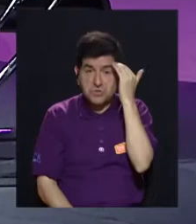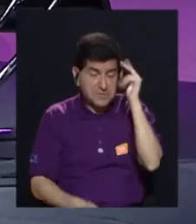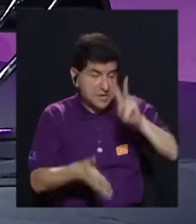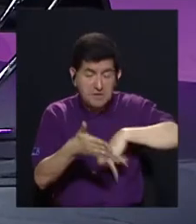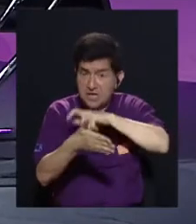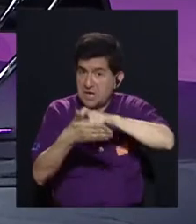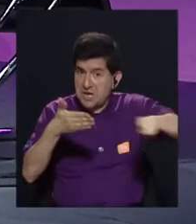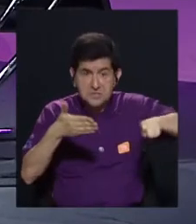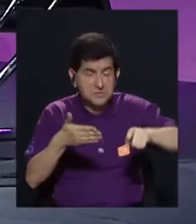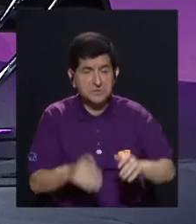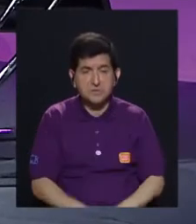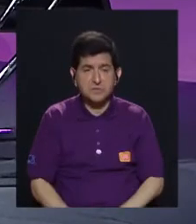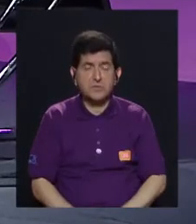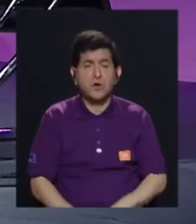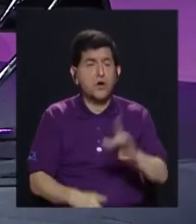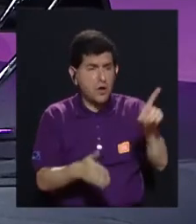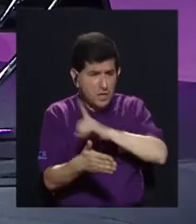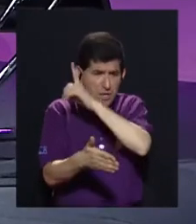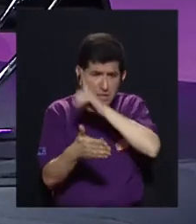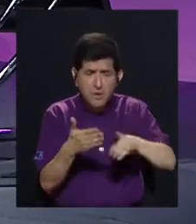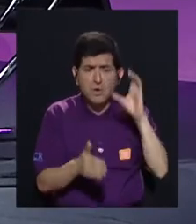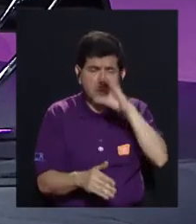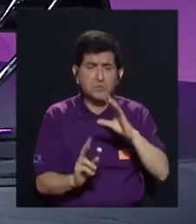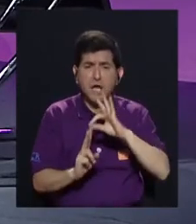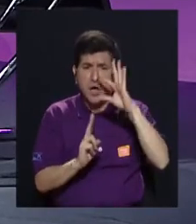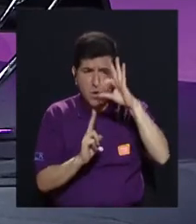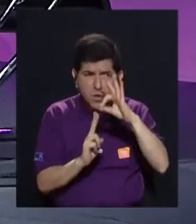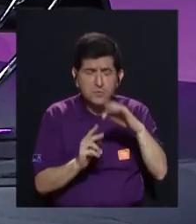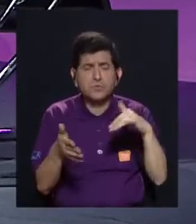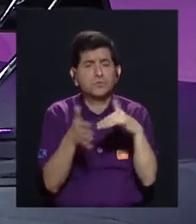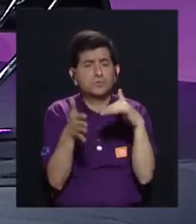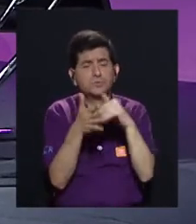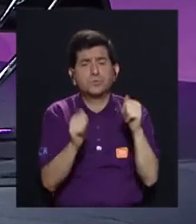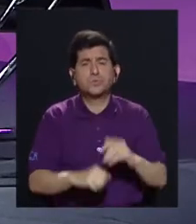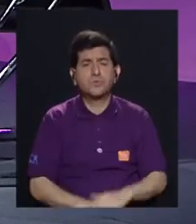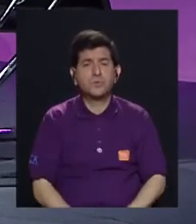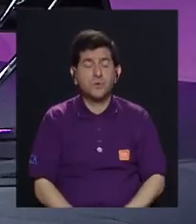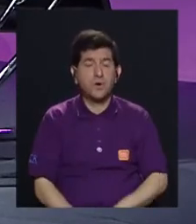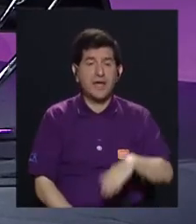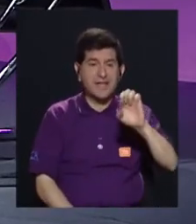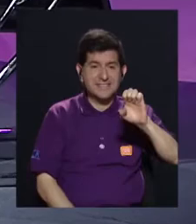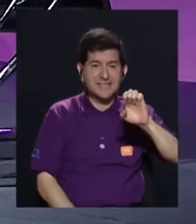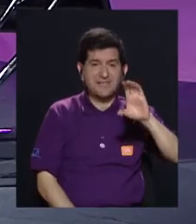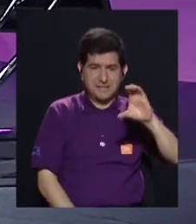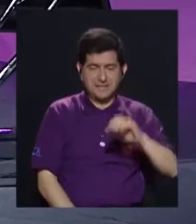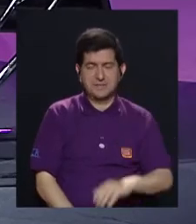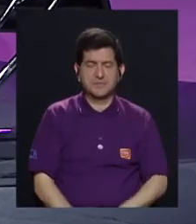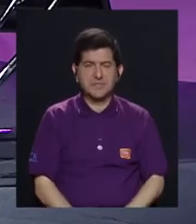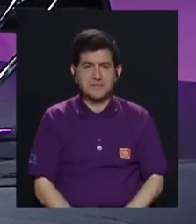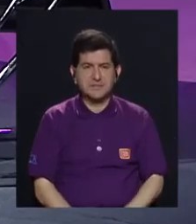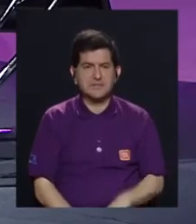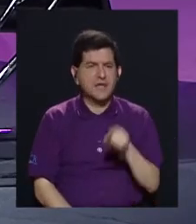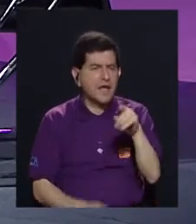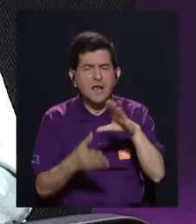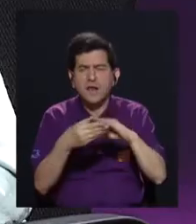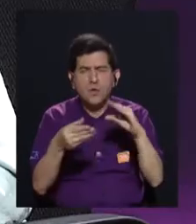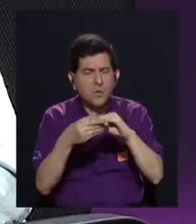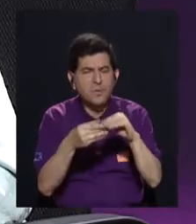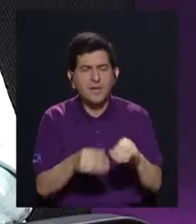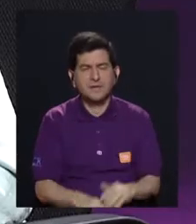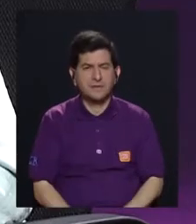leer ni escribir y son discriminados por buscar opciones de estudio y esteban céspedes comenta también